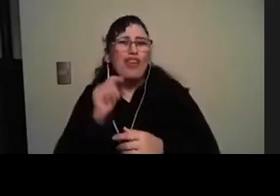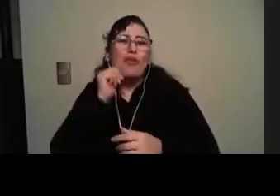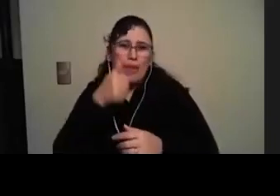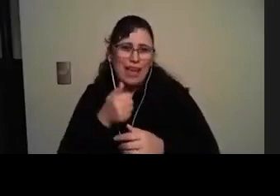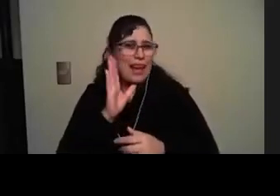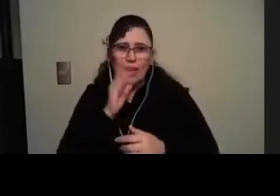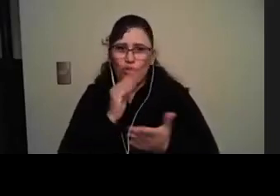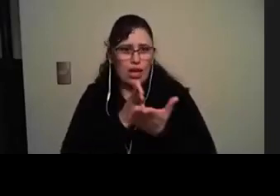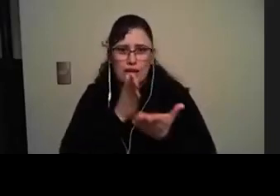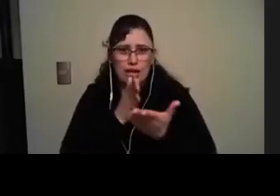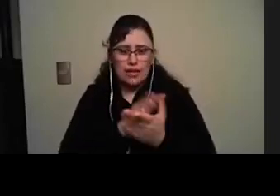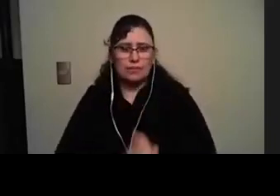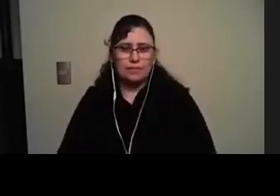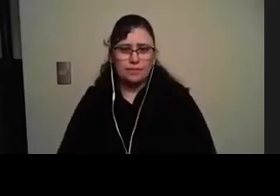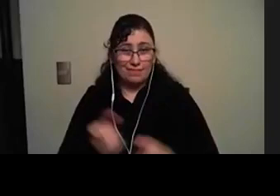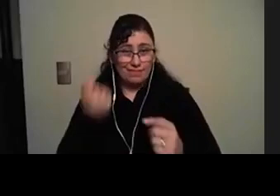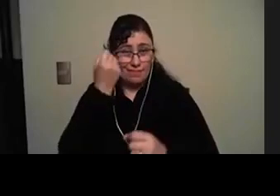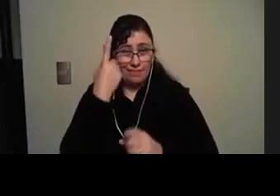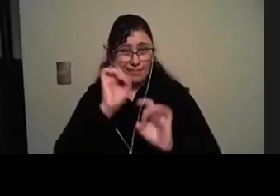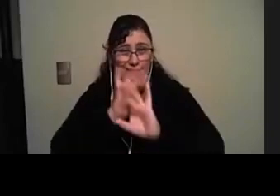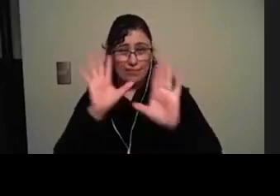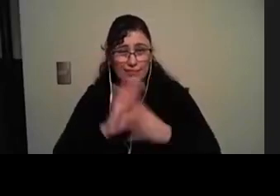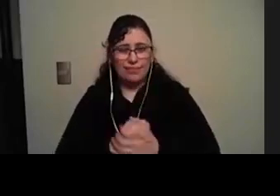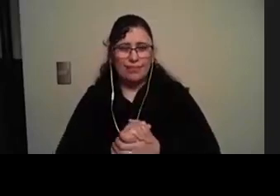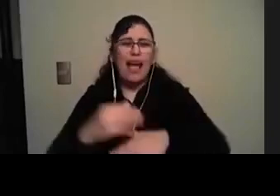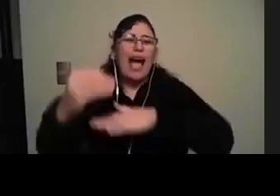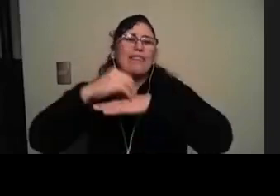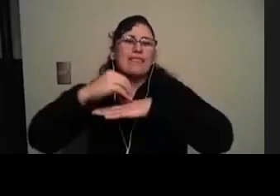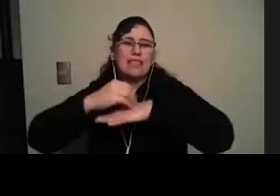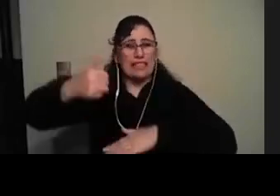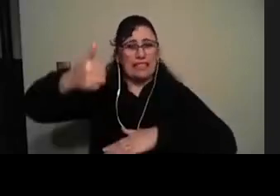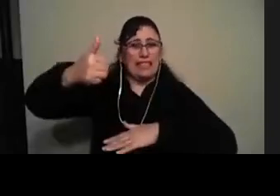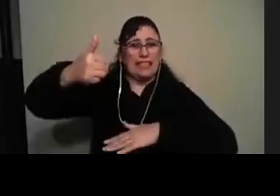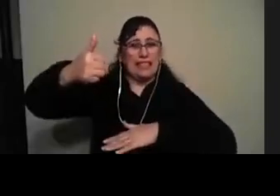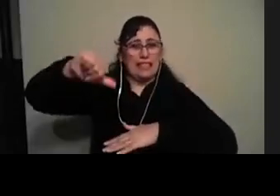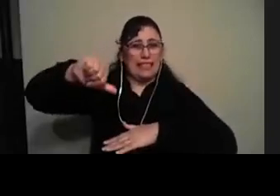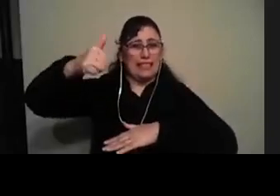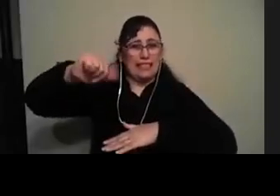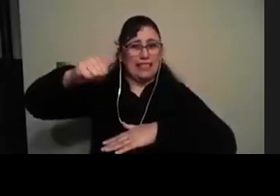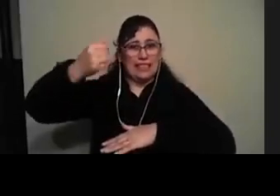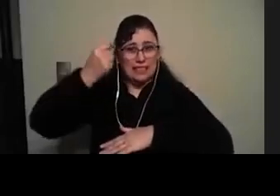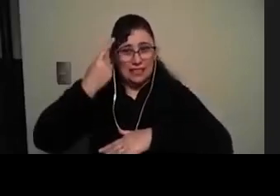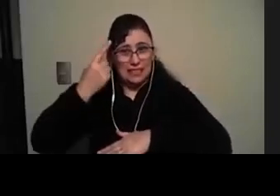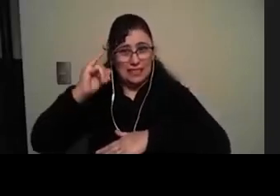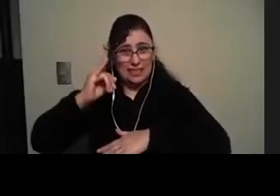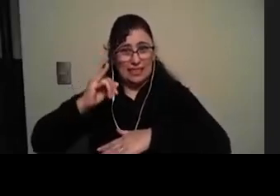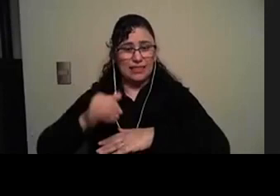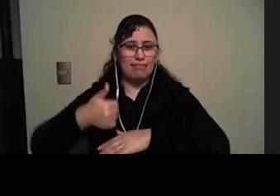Si se entendió, me pueden dar un like, por favor, y con eso me voy a dar por satisfecho.